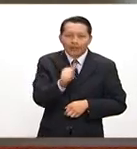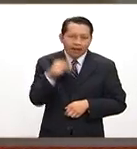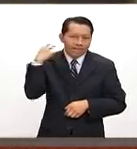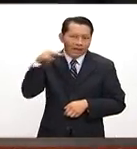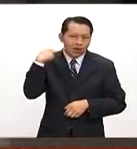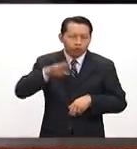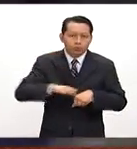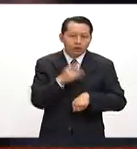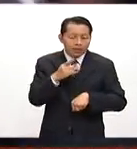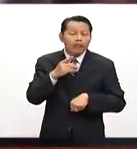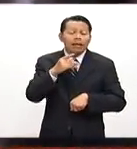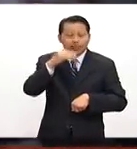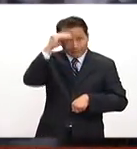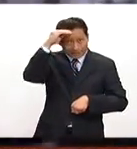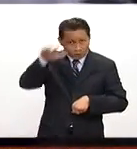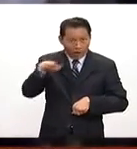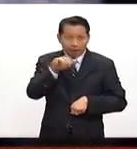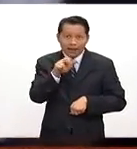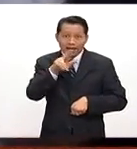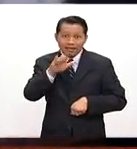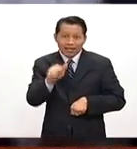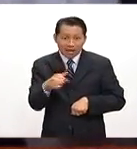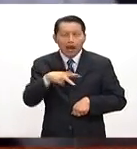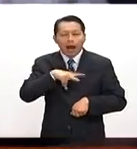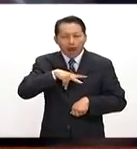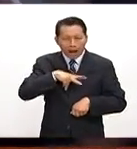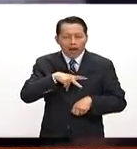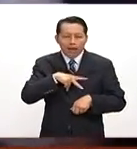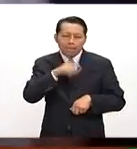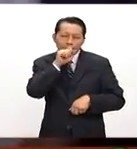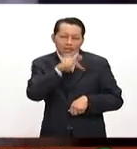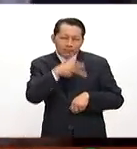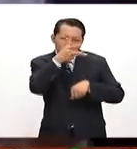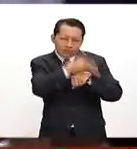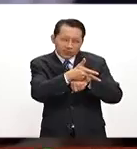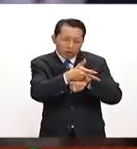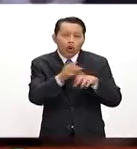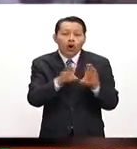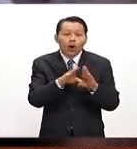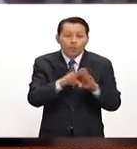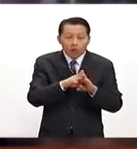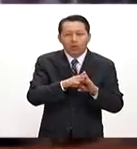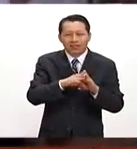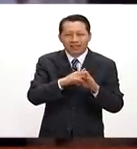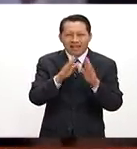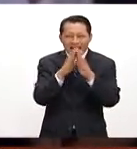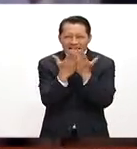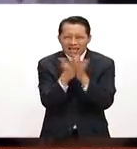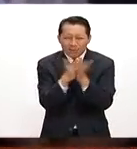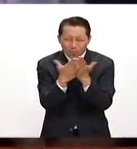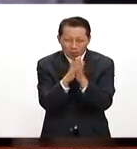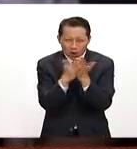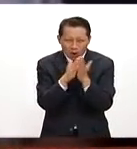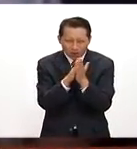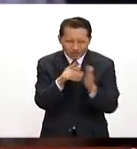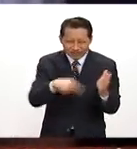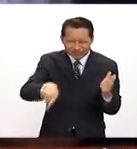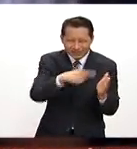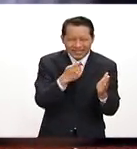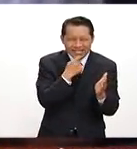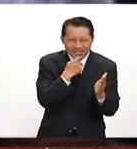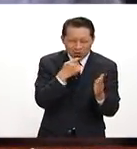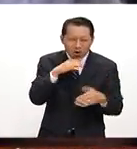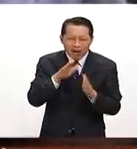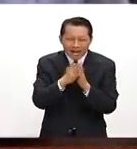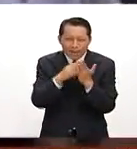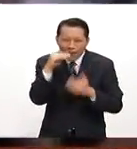de que la señora María del Carmen fuera evidenciada en redes sociales quitándole los libros, así como usted lo escucha, quitándole los libros